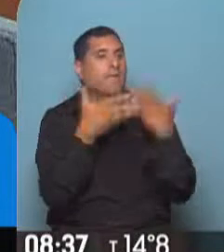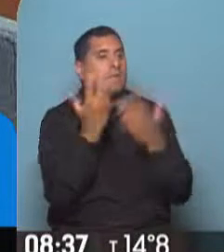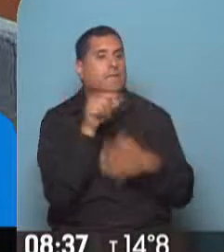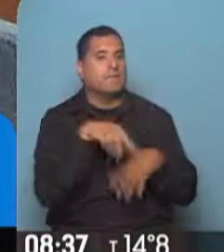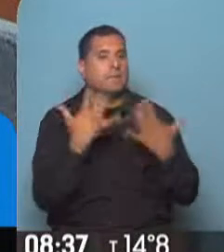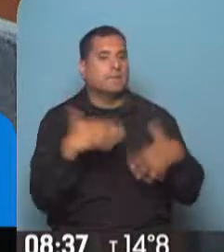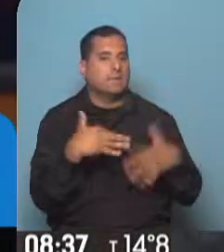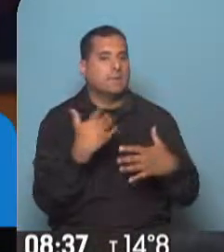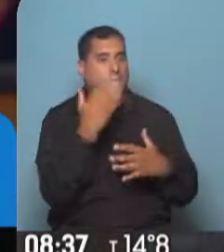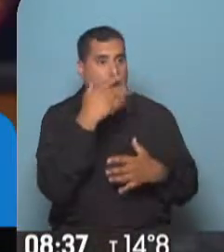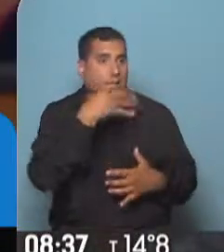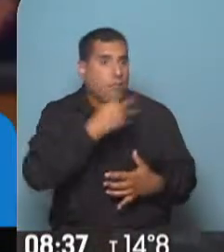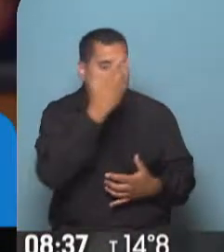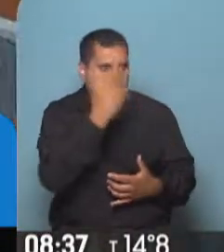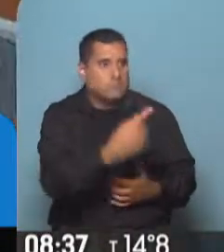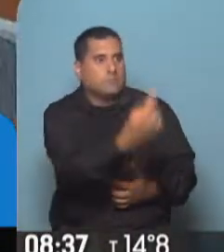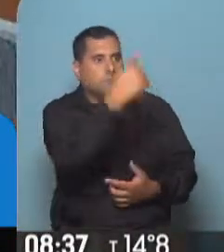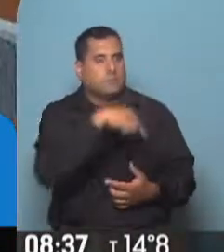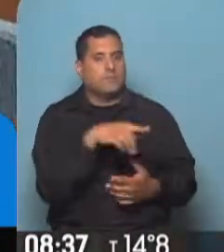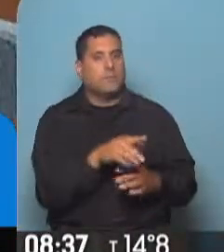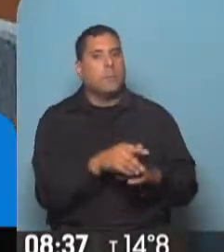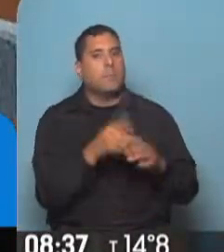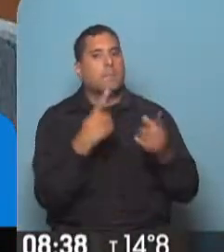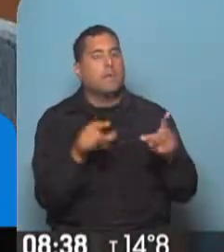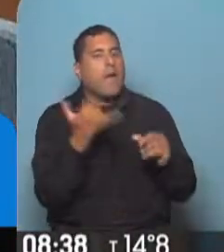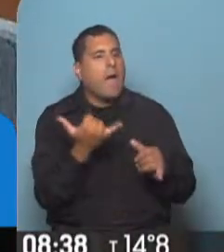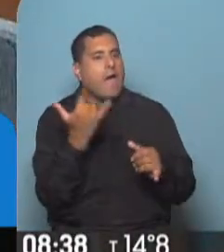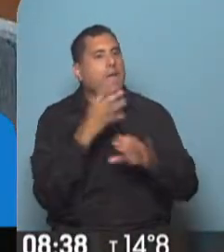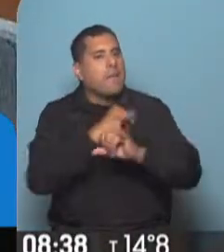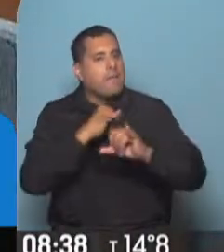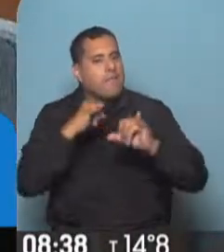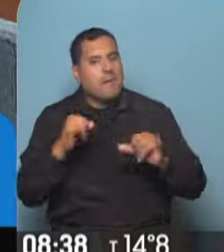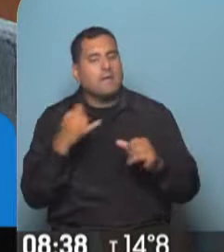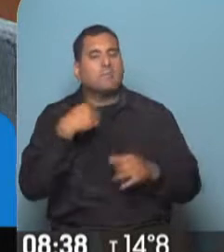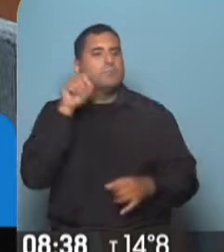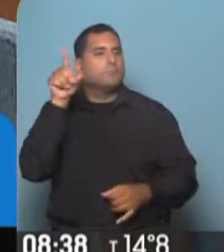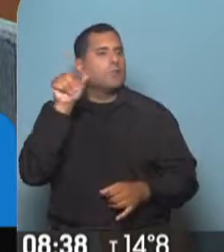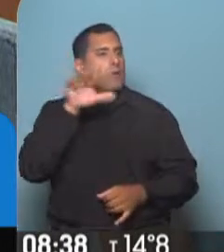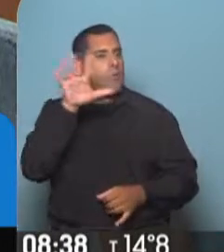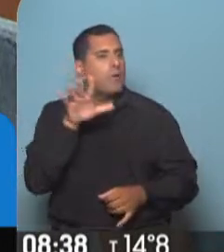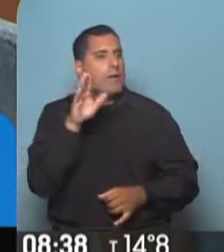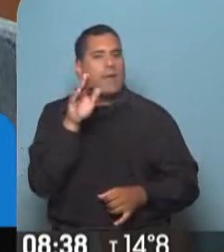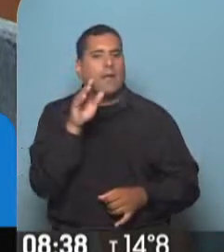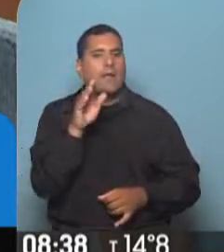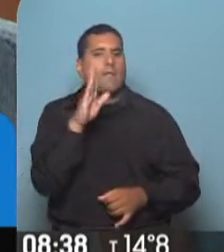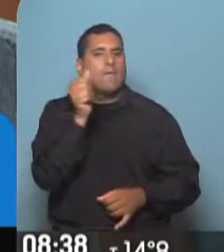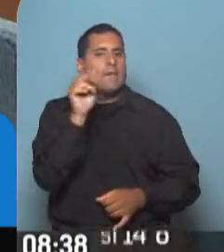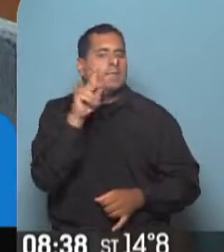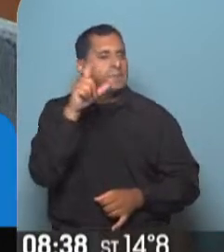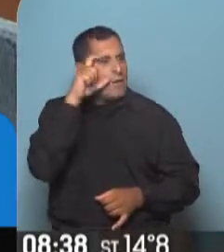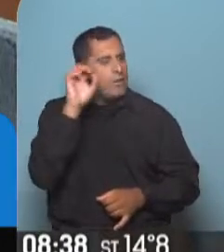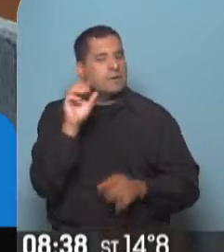juan carlos vas a volver seguramente pero hay varias campañas que se hacen en barcelona en el salón erótico mira